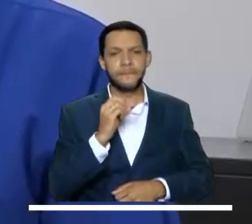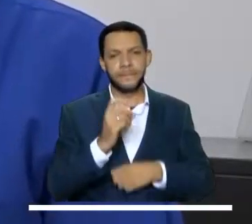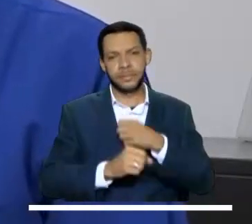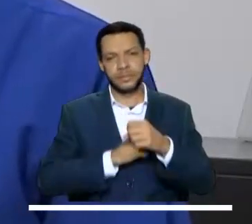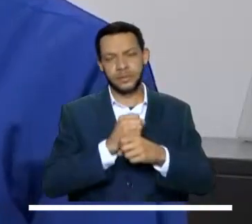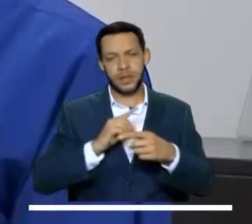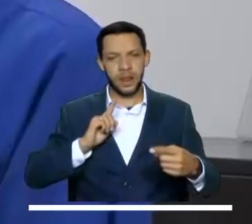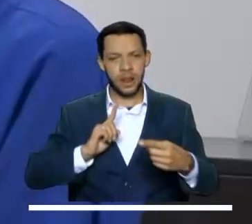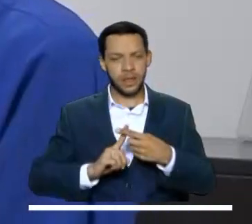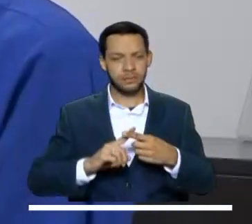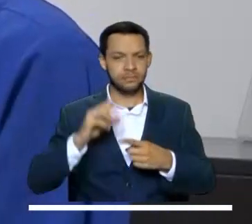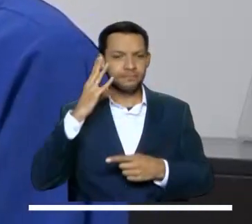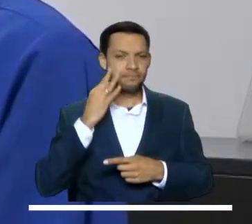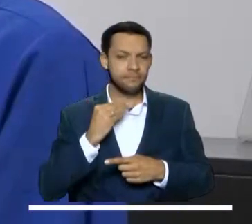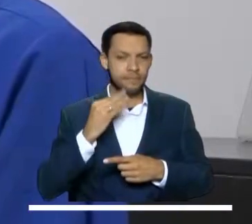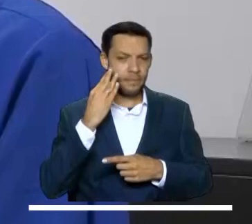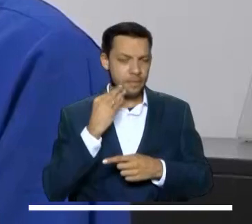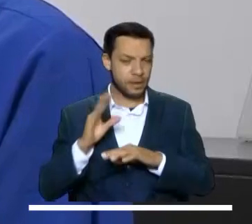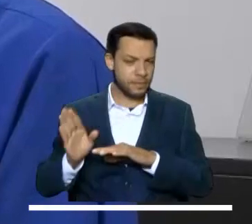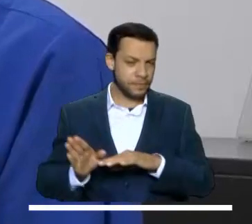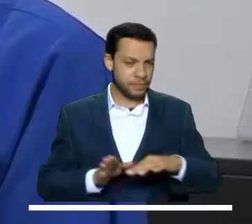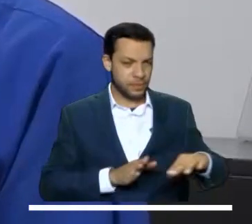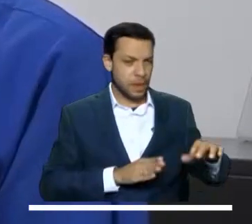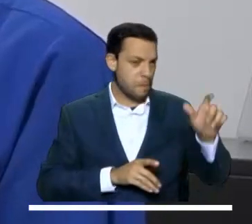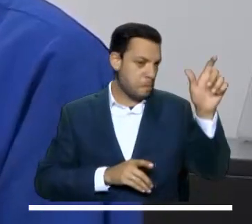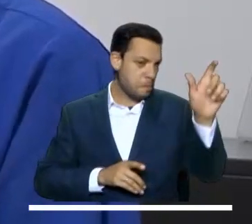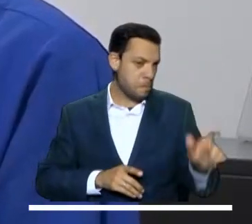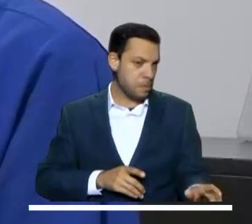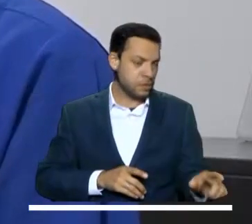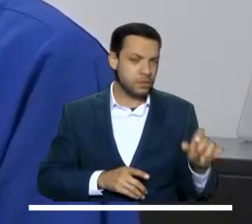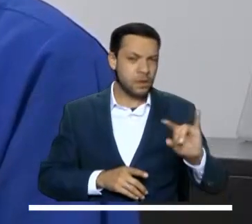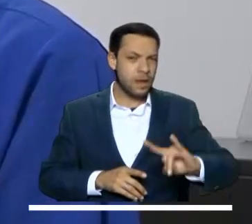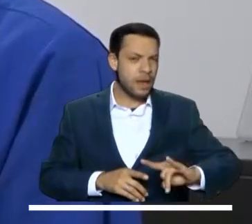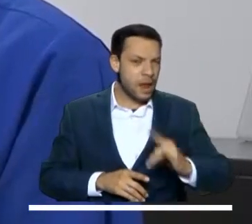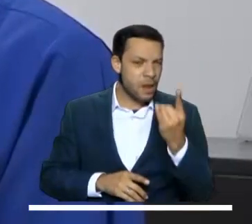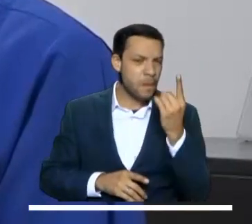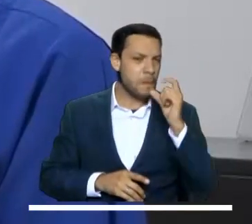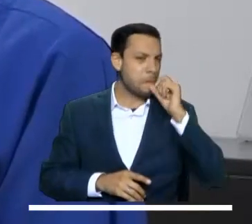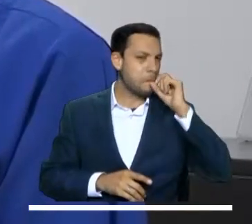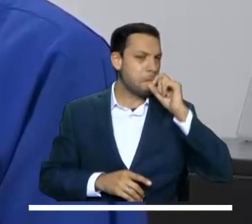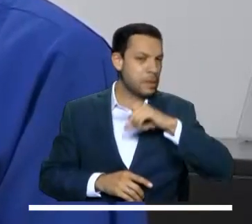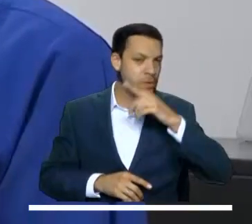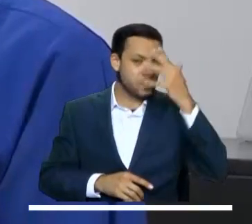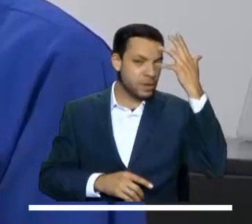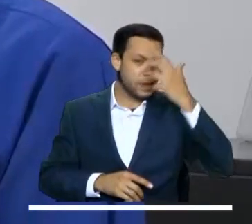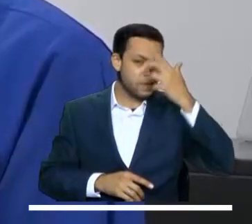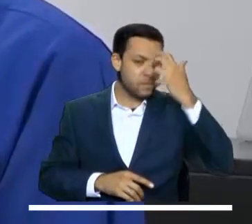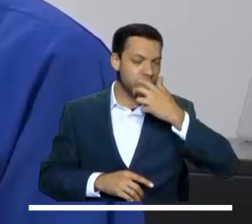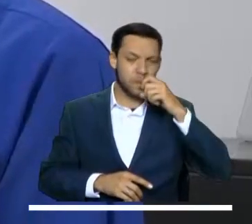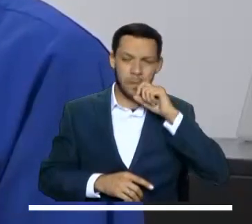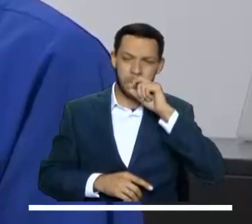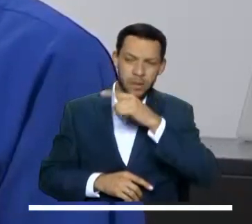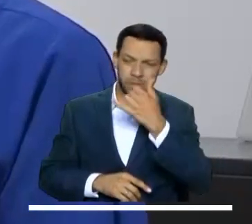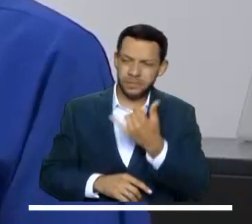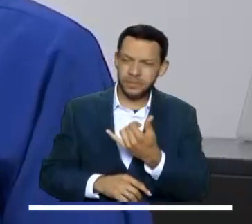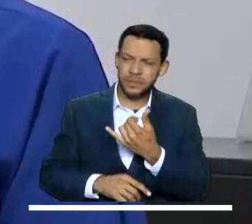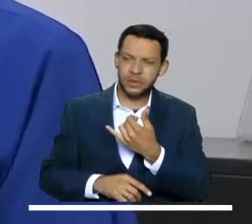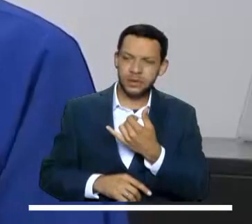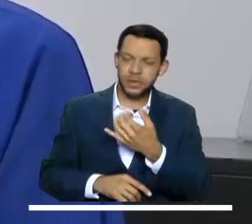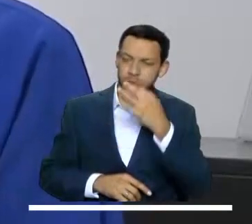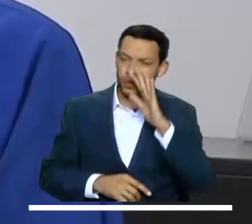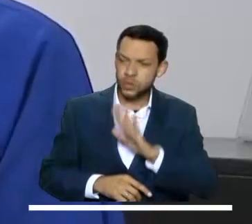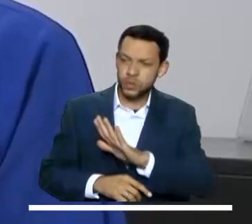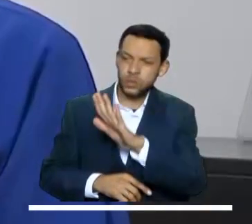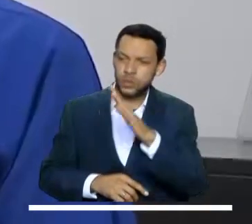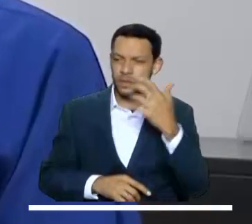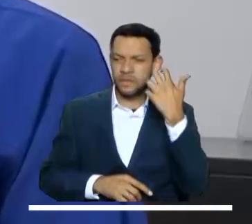y endoscopia digestiva. Si a usted le hiciera una pregunta de evaluación académica y le dijera, La